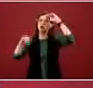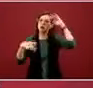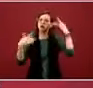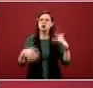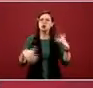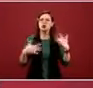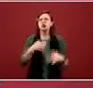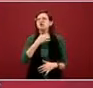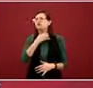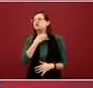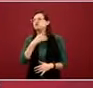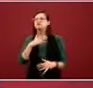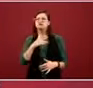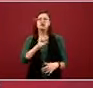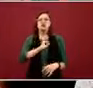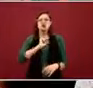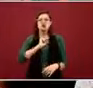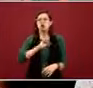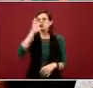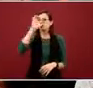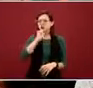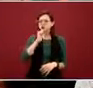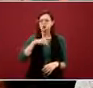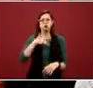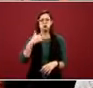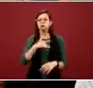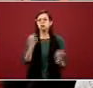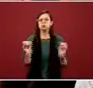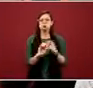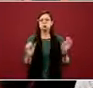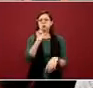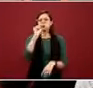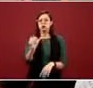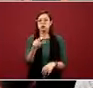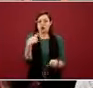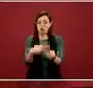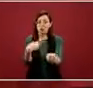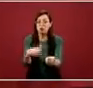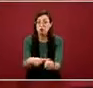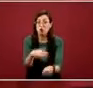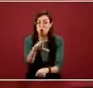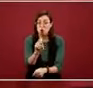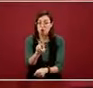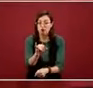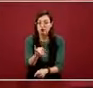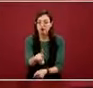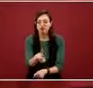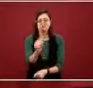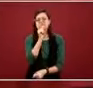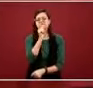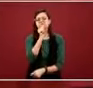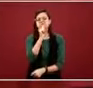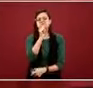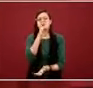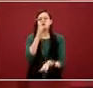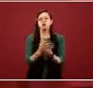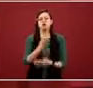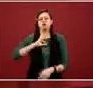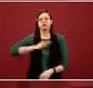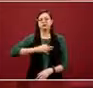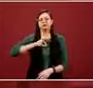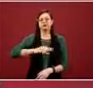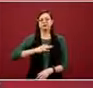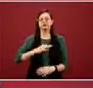tos, estornudos, malestar general, no tiene COVID. Entonces, esto de los